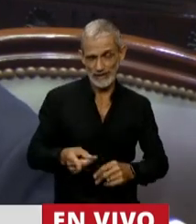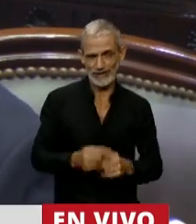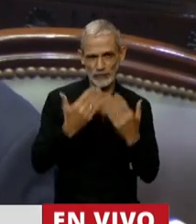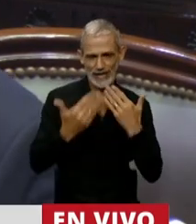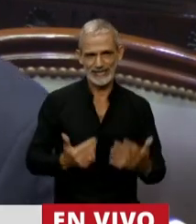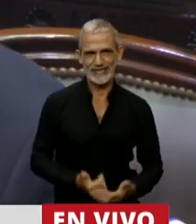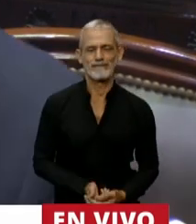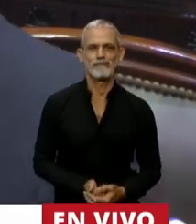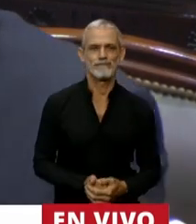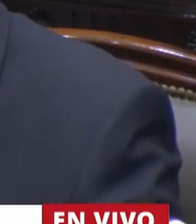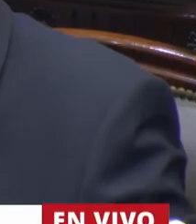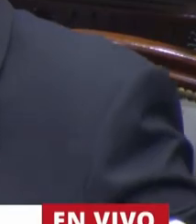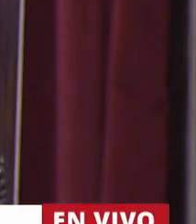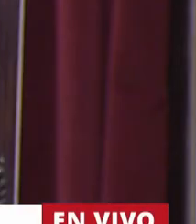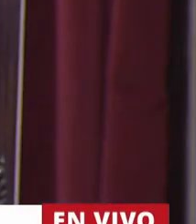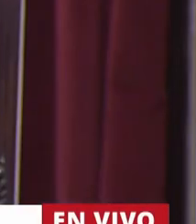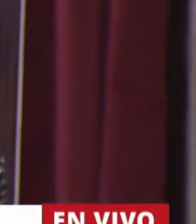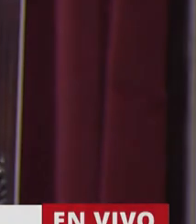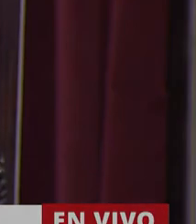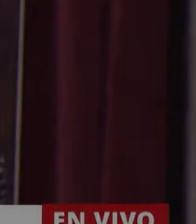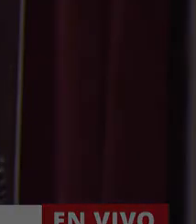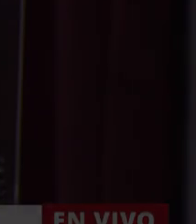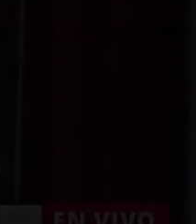gracias muchas gracias diputado estévez